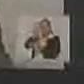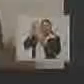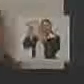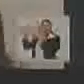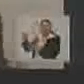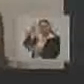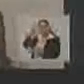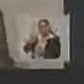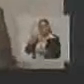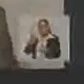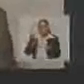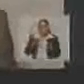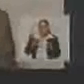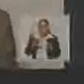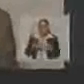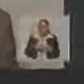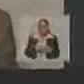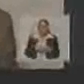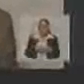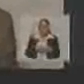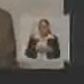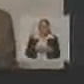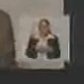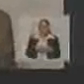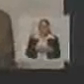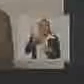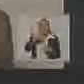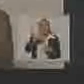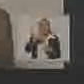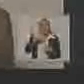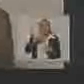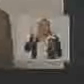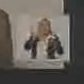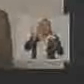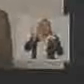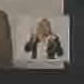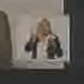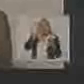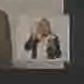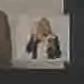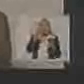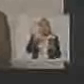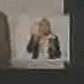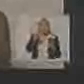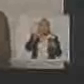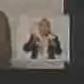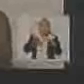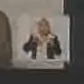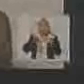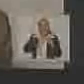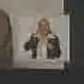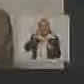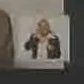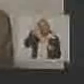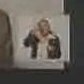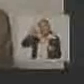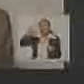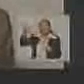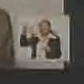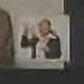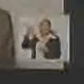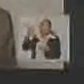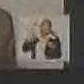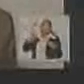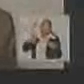objetivos. Esto sí, los preservaremos de la extorsión o de que haya privilegios para otros comerciantes que no